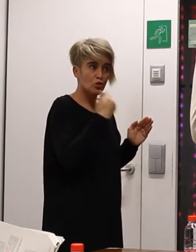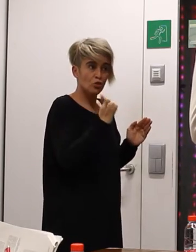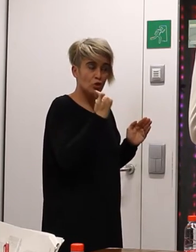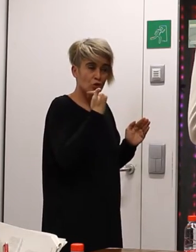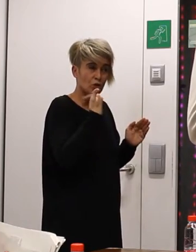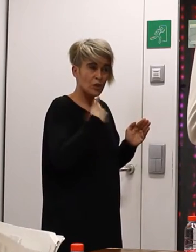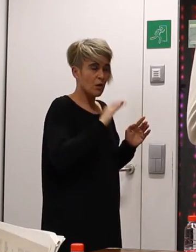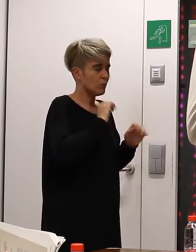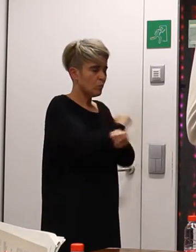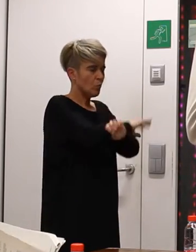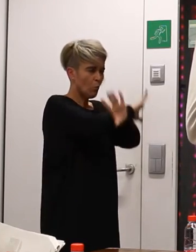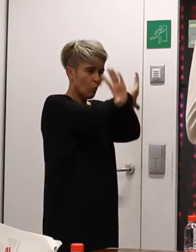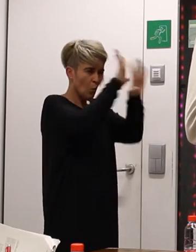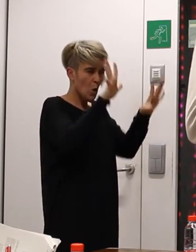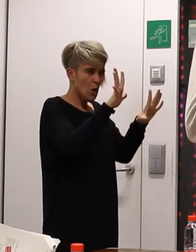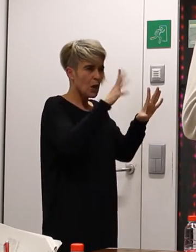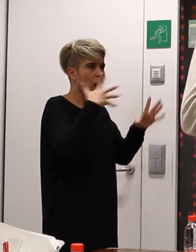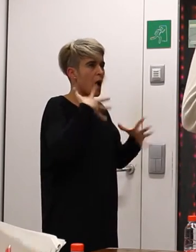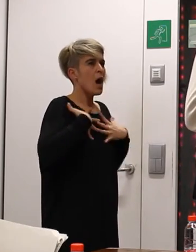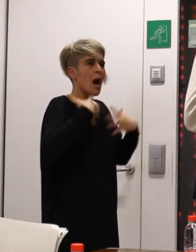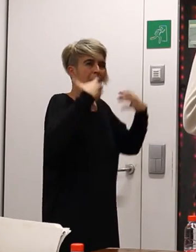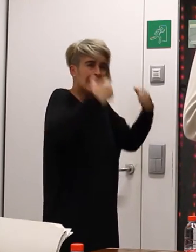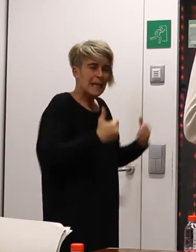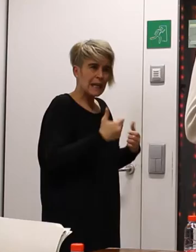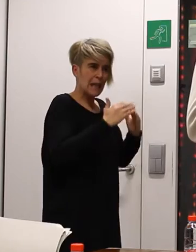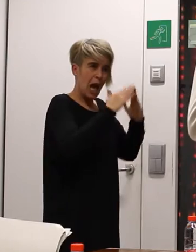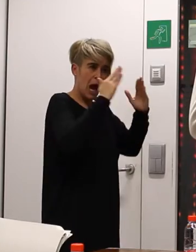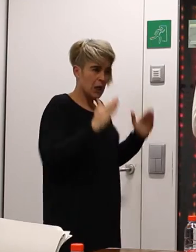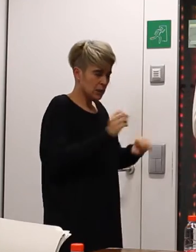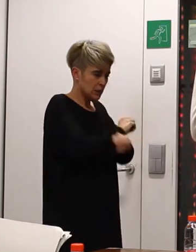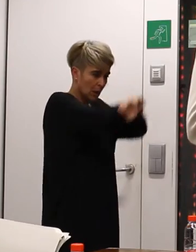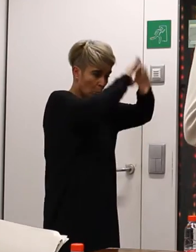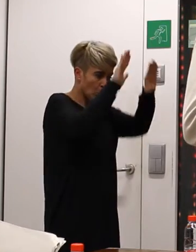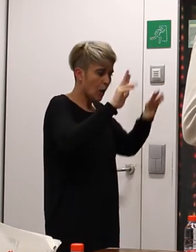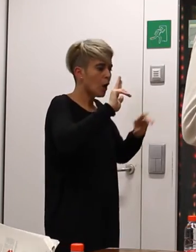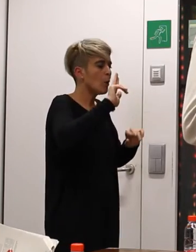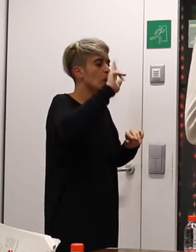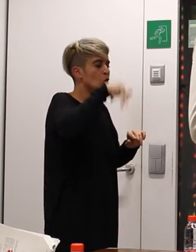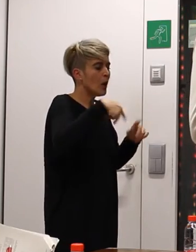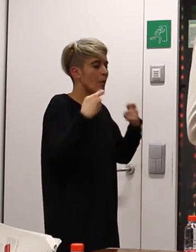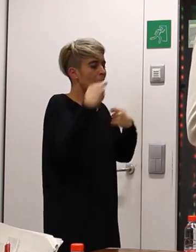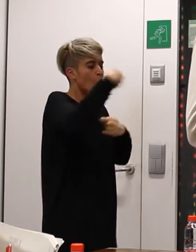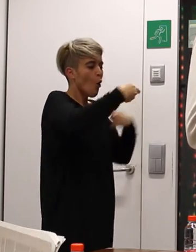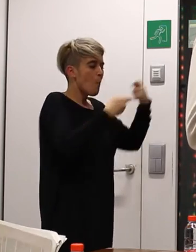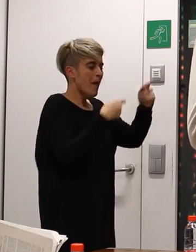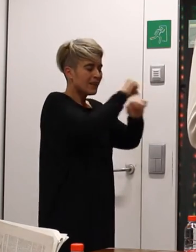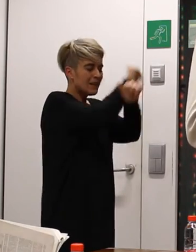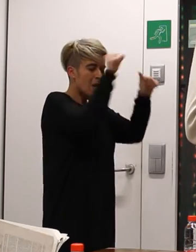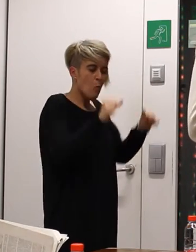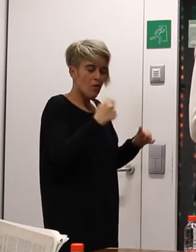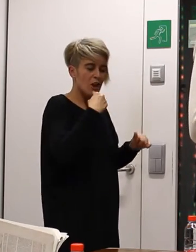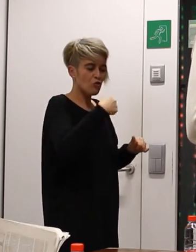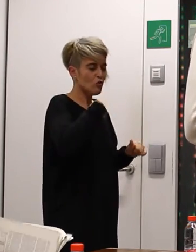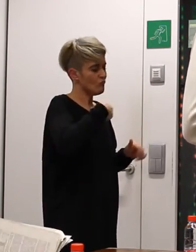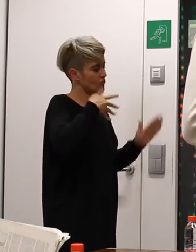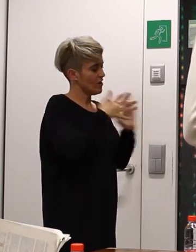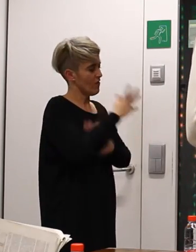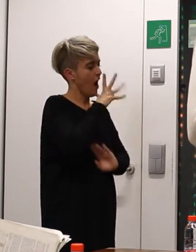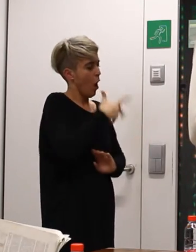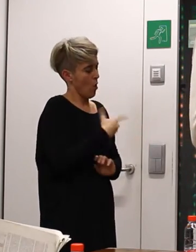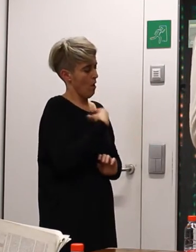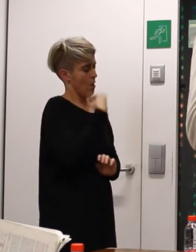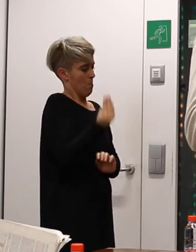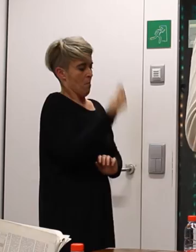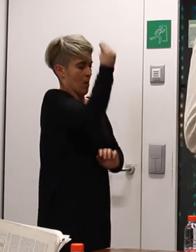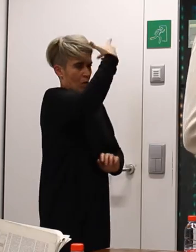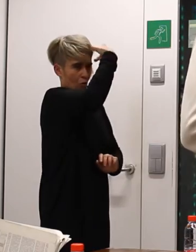sino que me han hecho mejor persona, puedo decir, porque descubrí muchas cosas que debía abandonar de la sociedad capitalista,